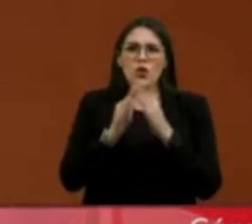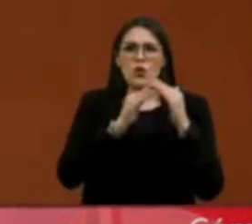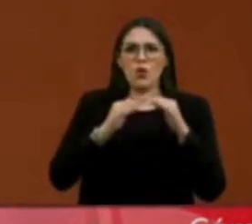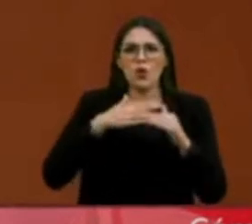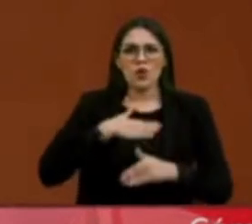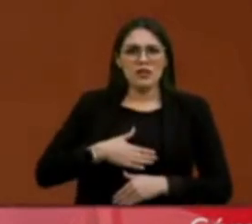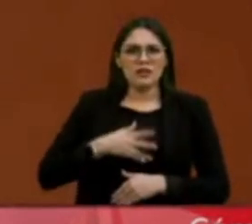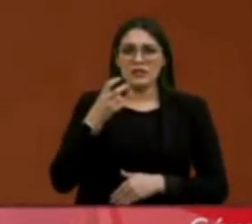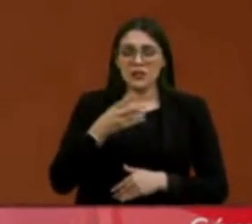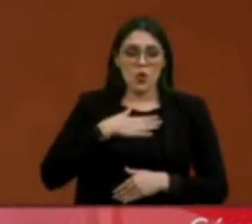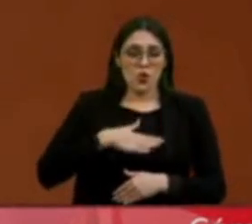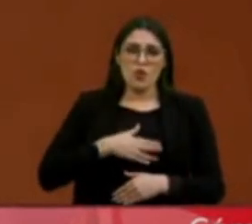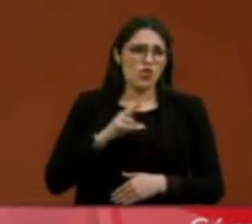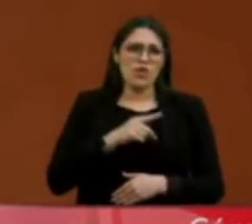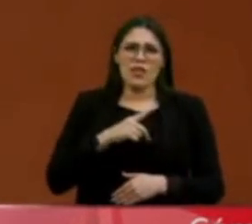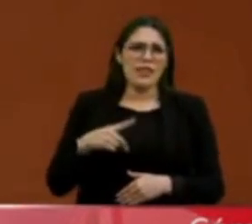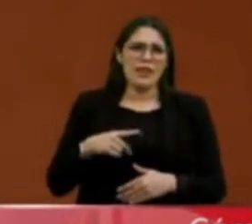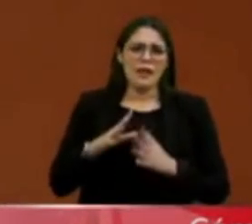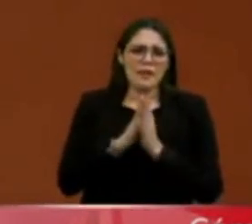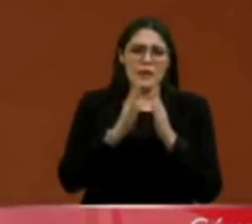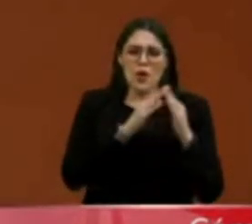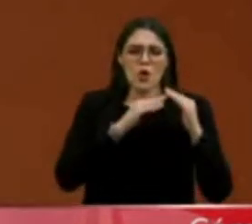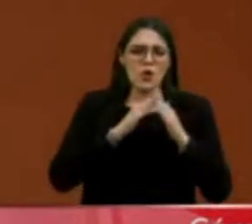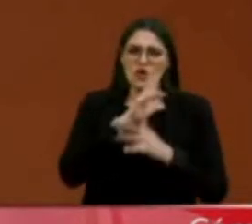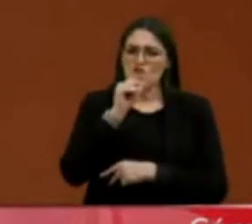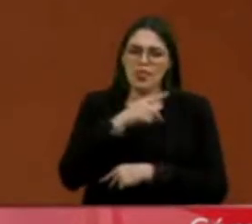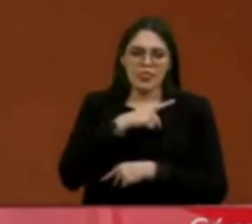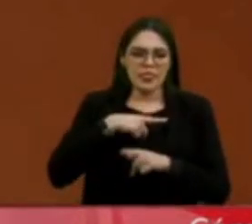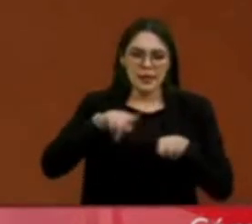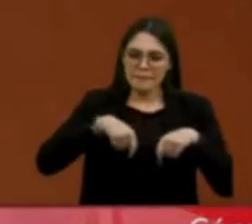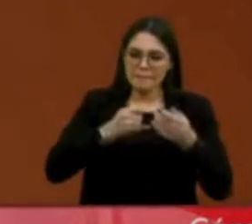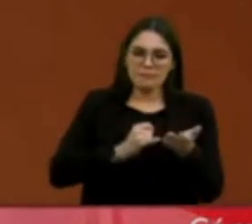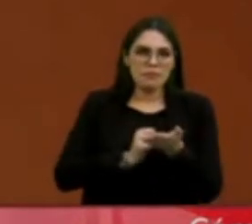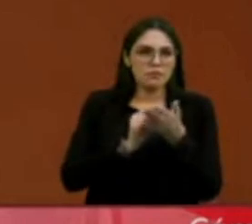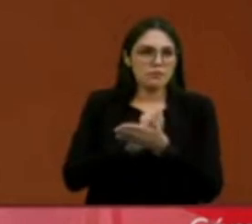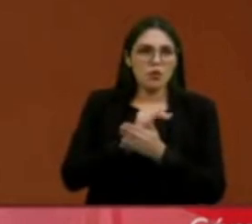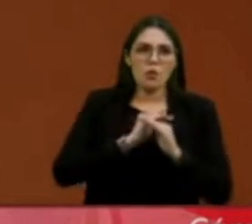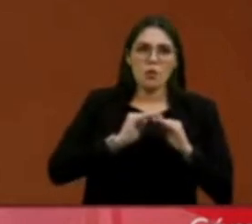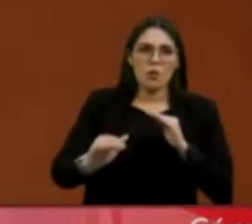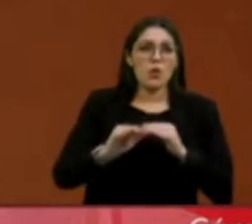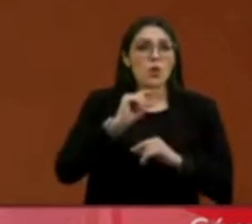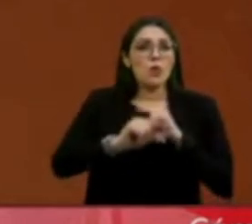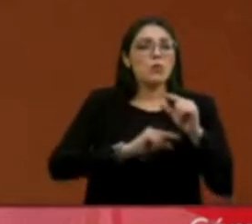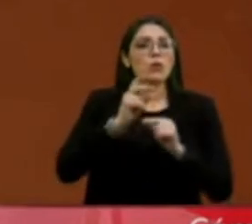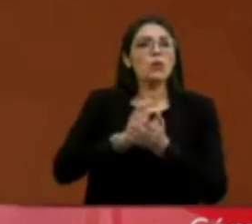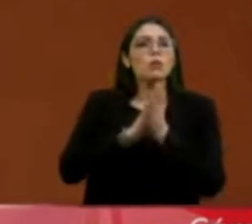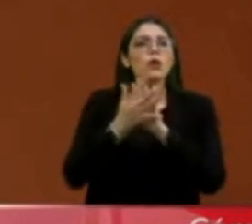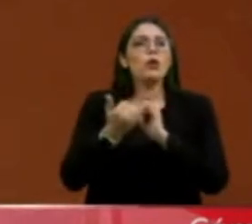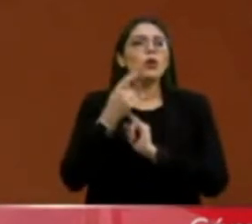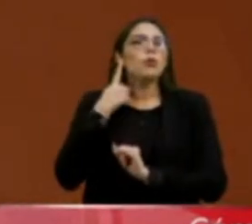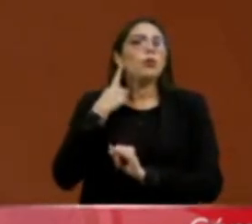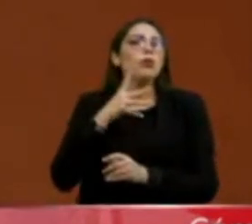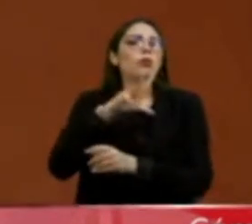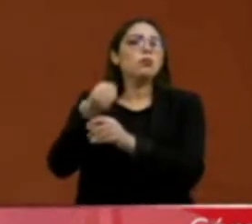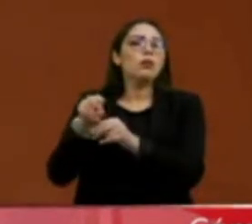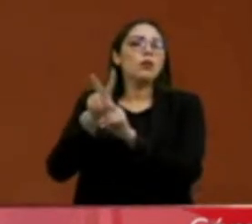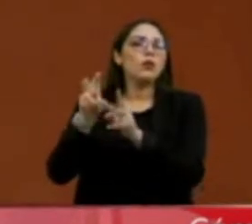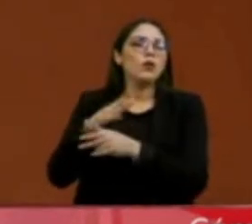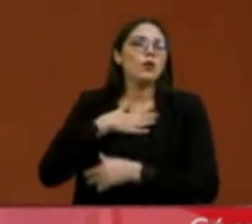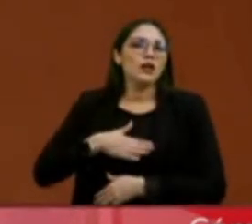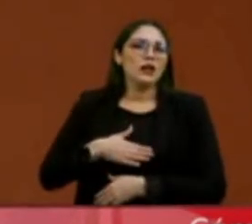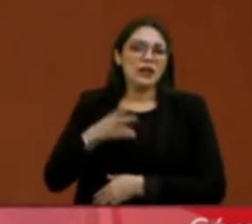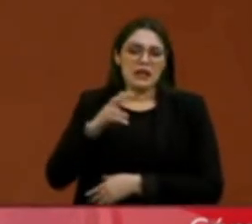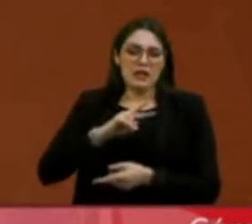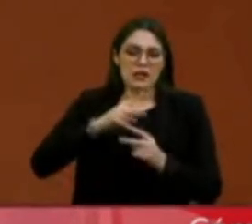pero la justicia no se democratiza, la justicia se imparte. Lo que vamos a acabar haciendo es politizar la justicia y yo creo que en el lugar de todos